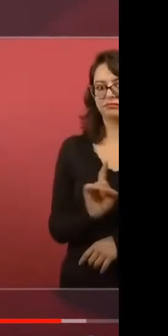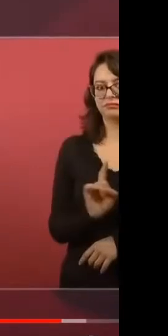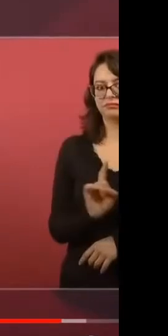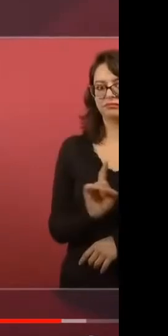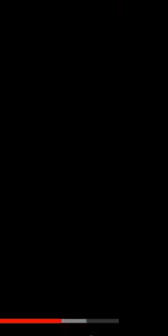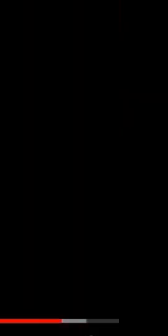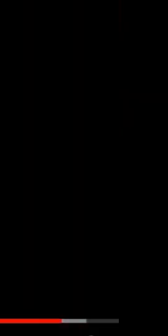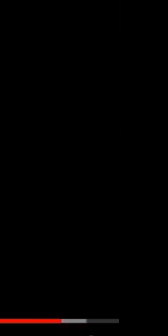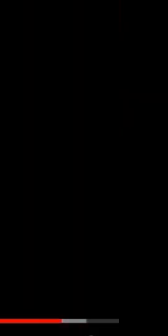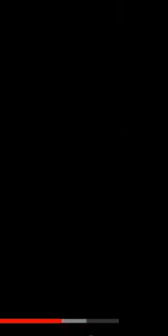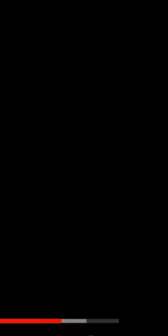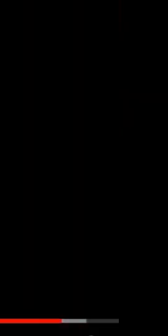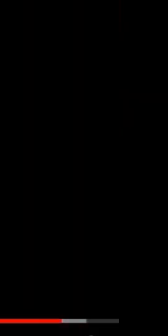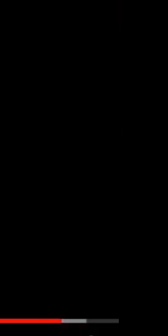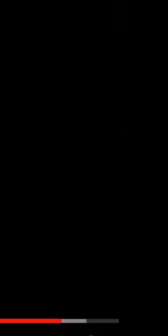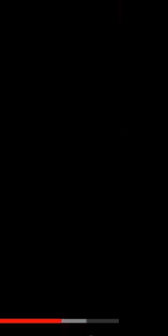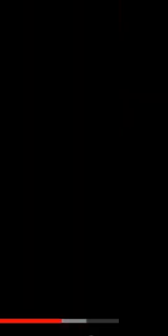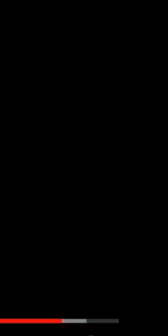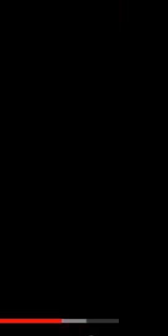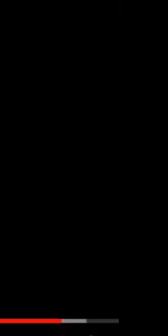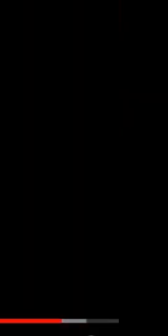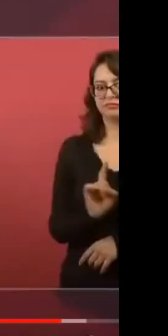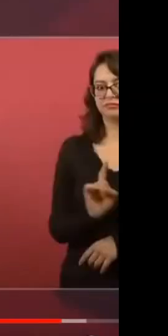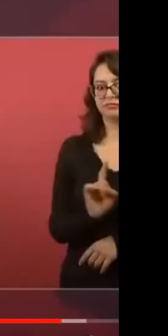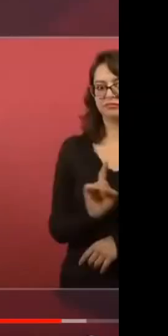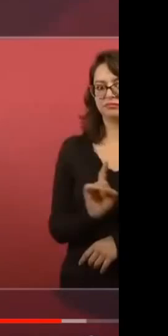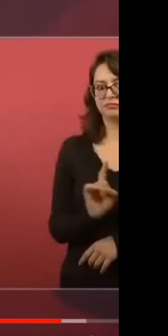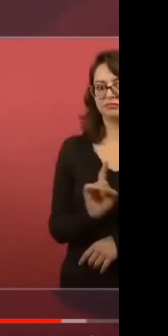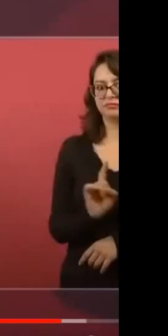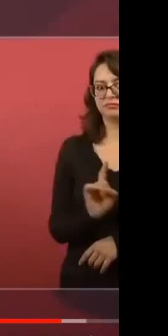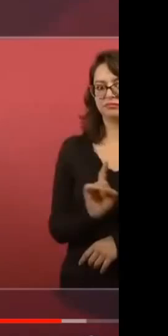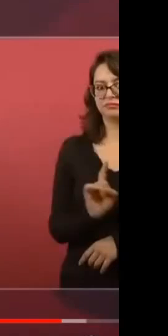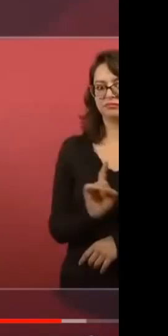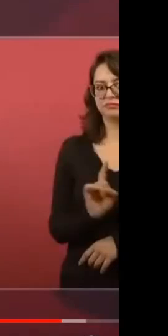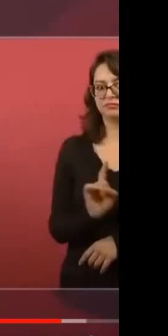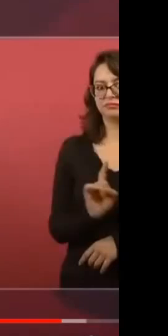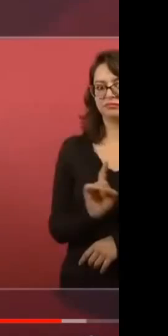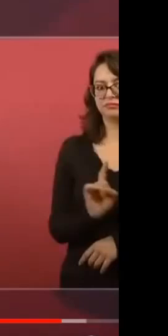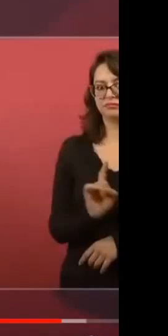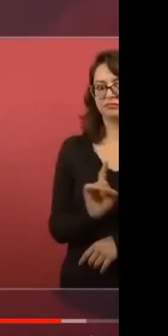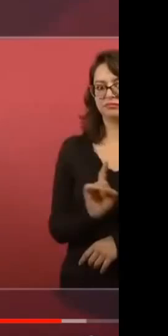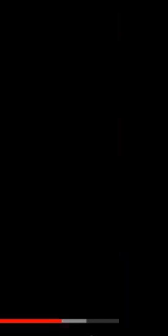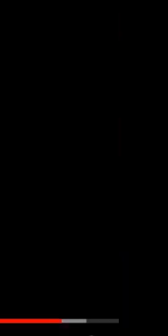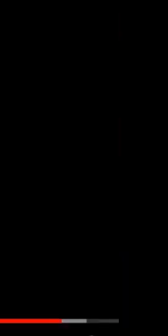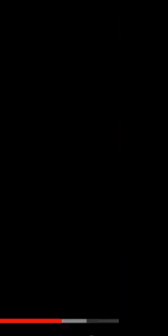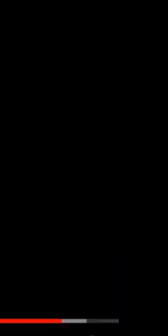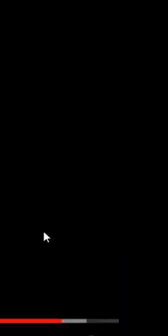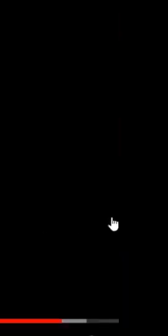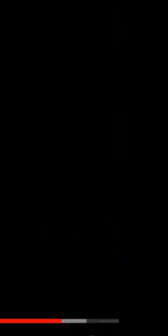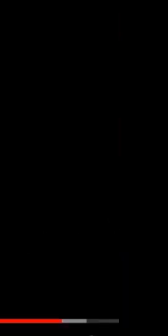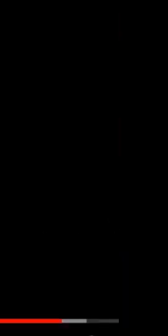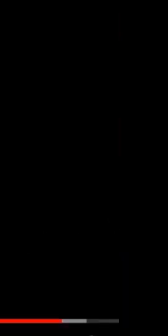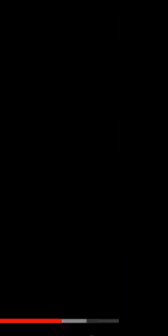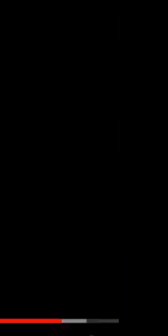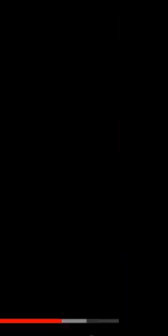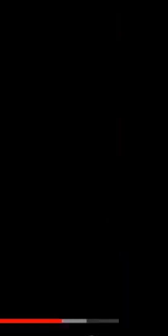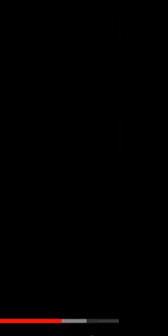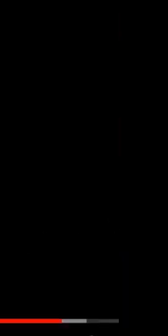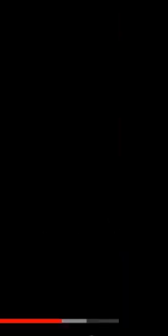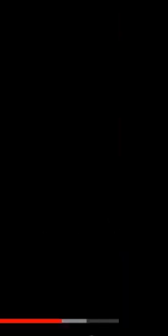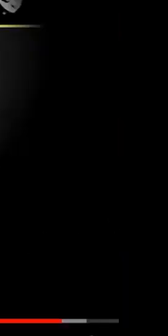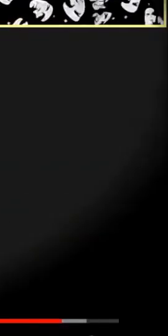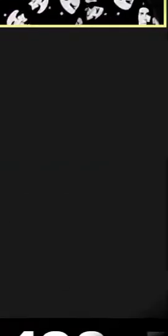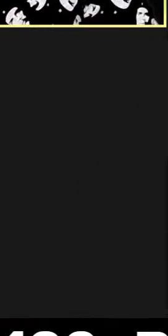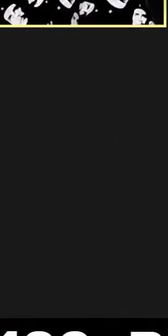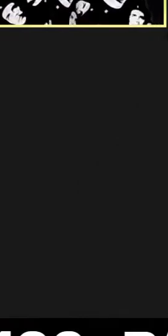presidente de la república Pues ese es el mensaje del presidente sobre este tipo de canciones que se están poniendo